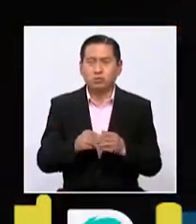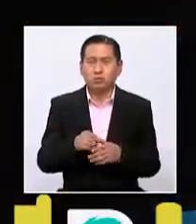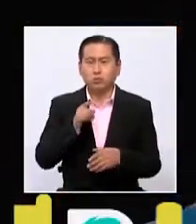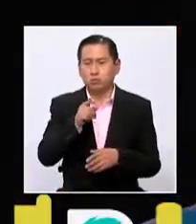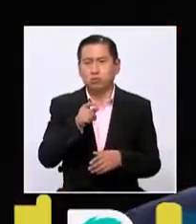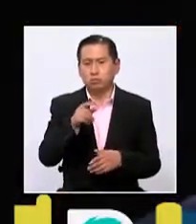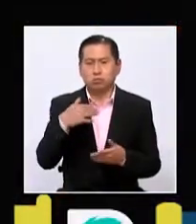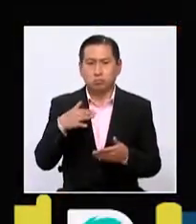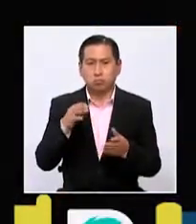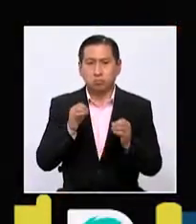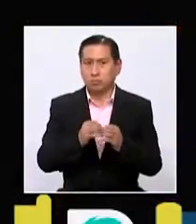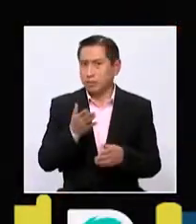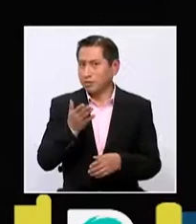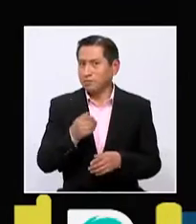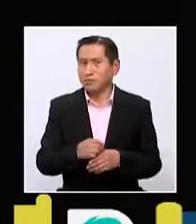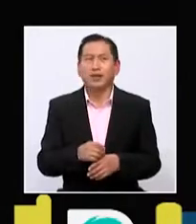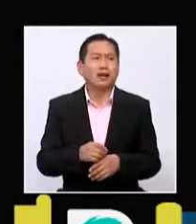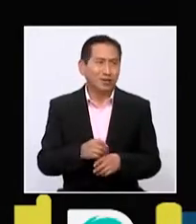te he estudiado.